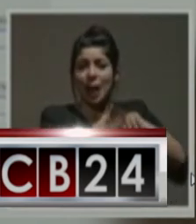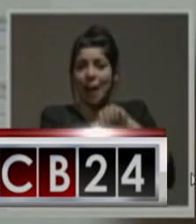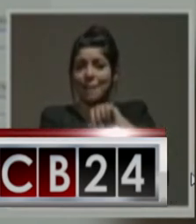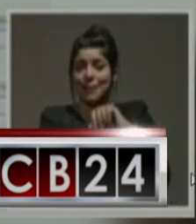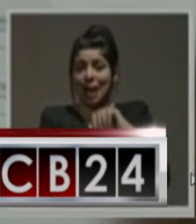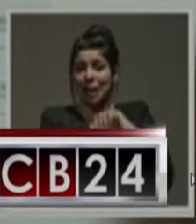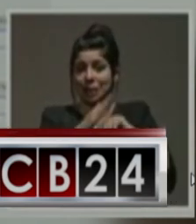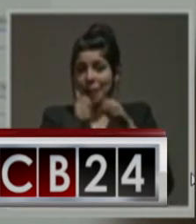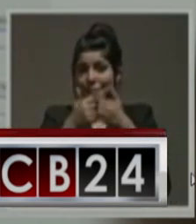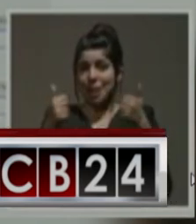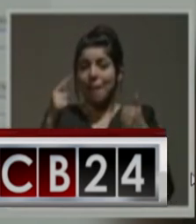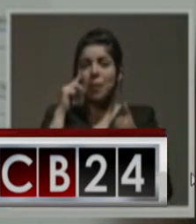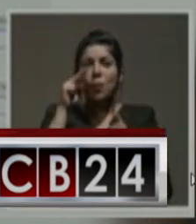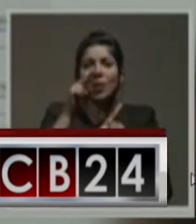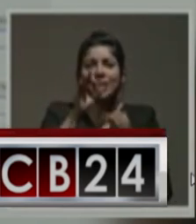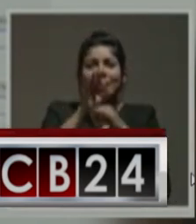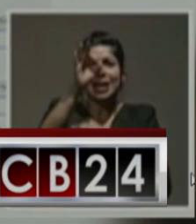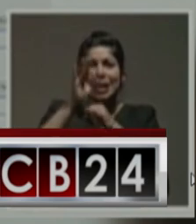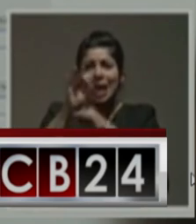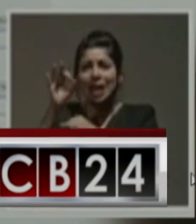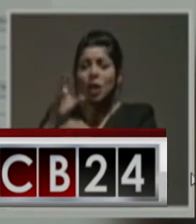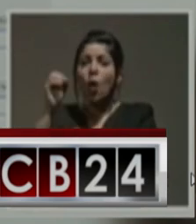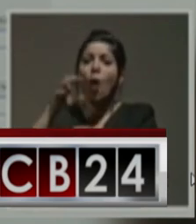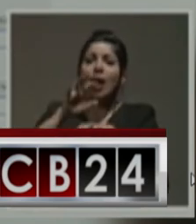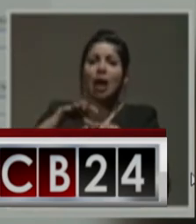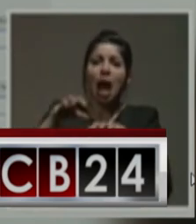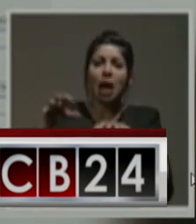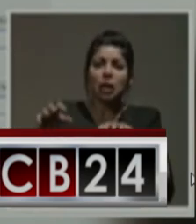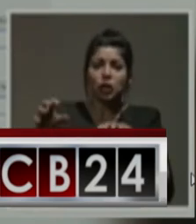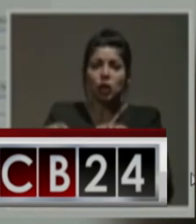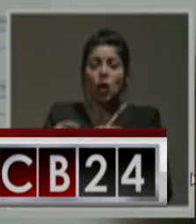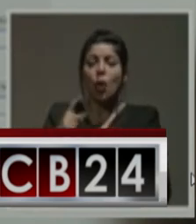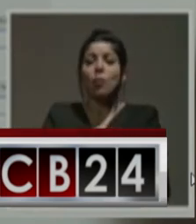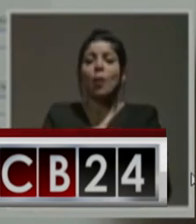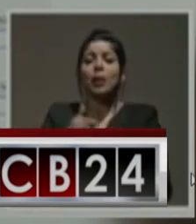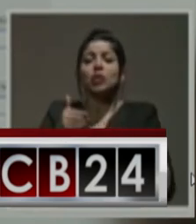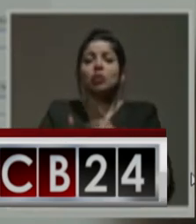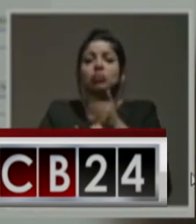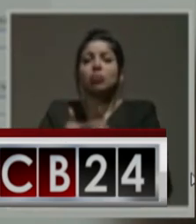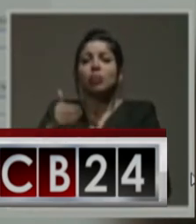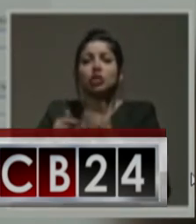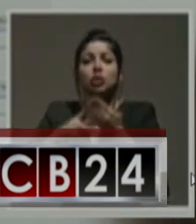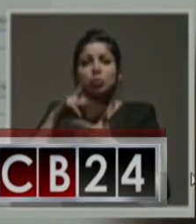Ustedes lo van a poder ver por región, por cantón, por fase de ejecución del proyecto.